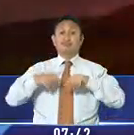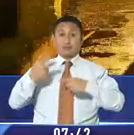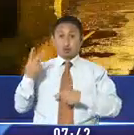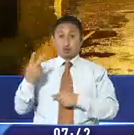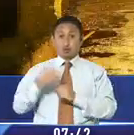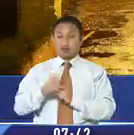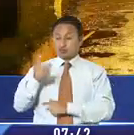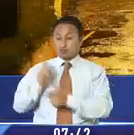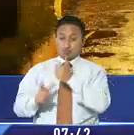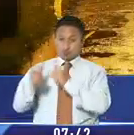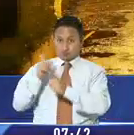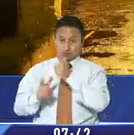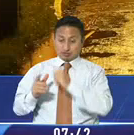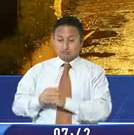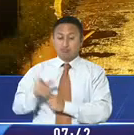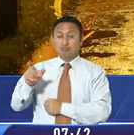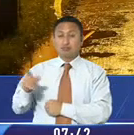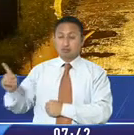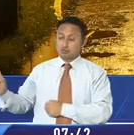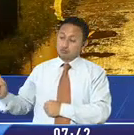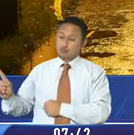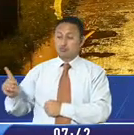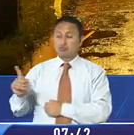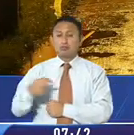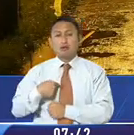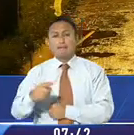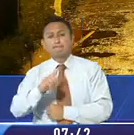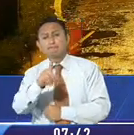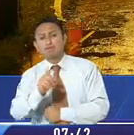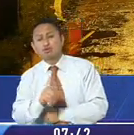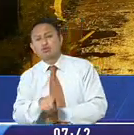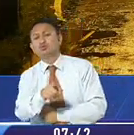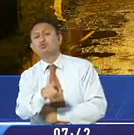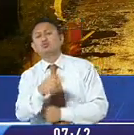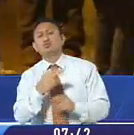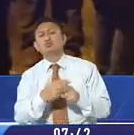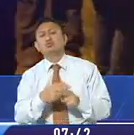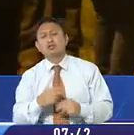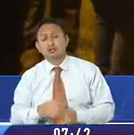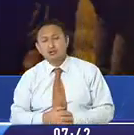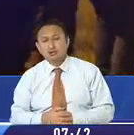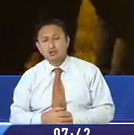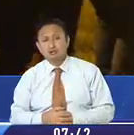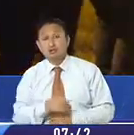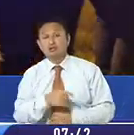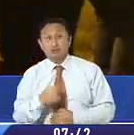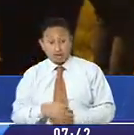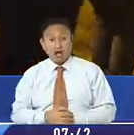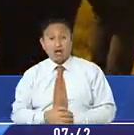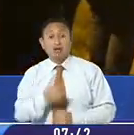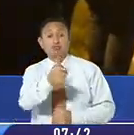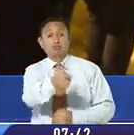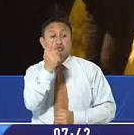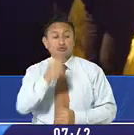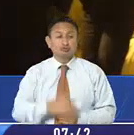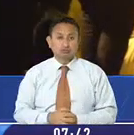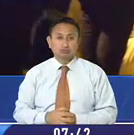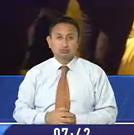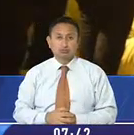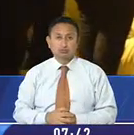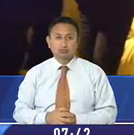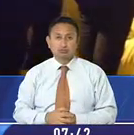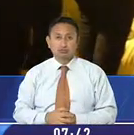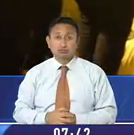Un sujeto a pie se acercó a preguntar la identidad del hoy fallecido. Fue allí cuando le disparó en la cabeza, pecho y